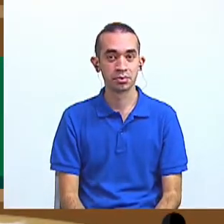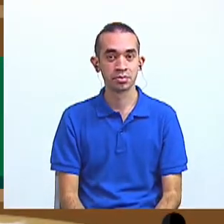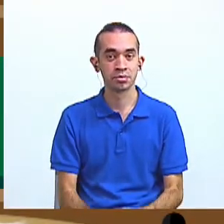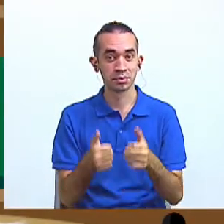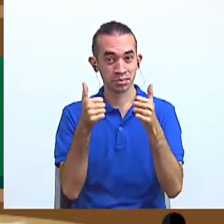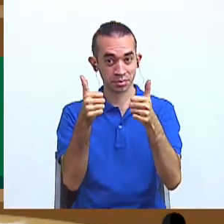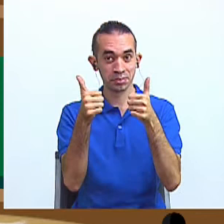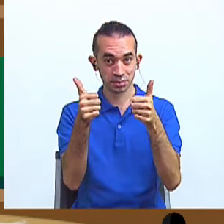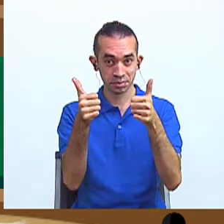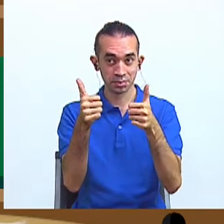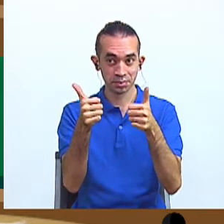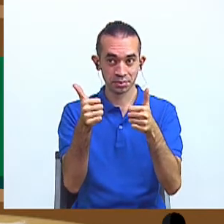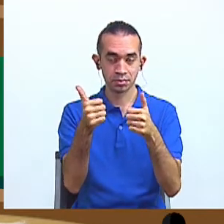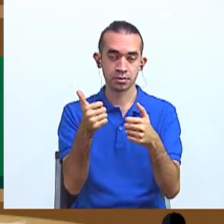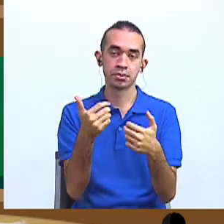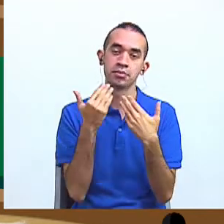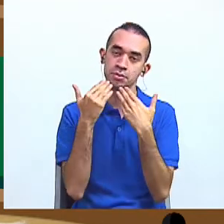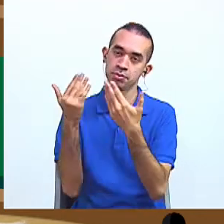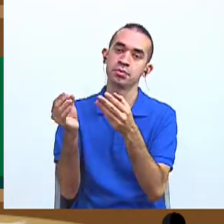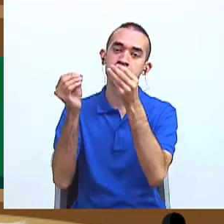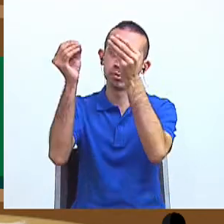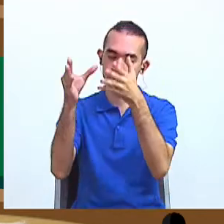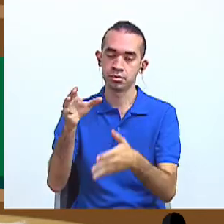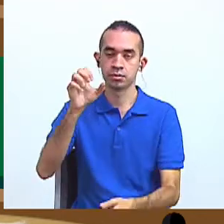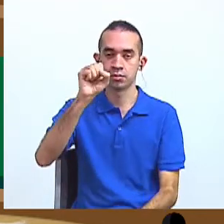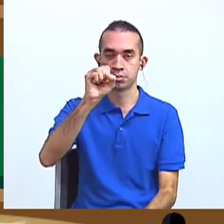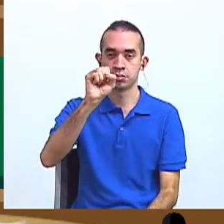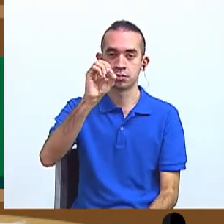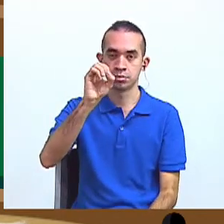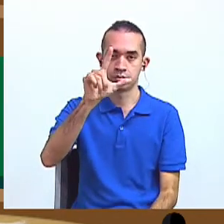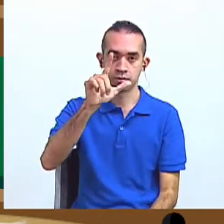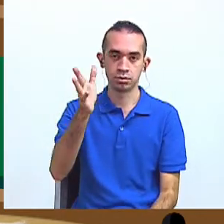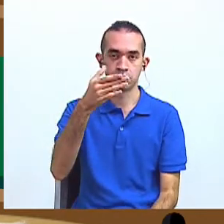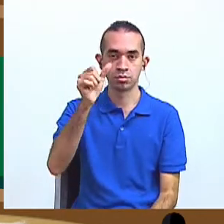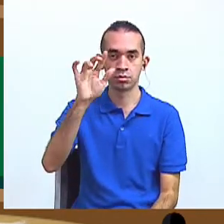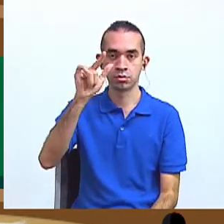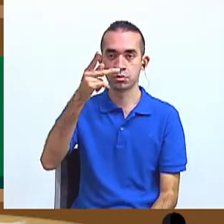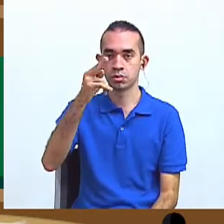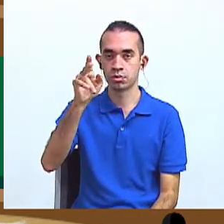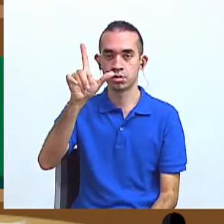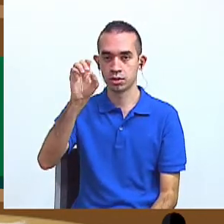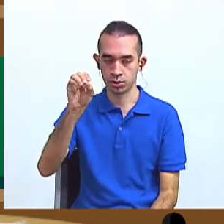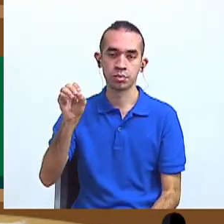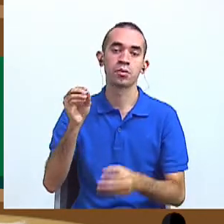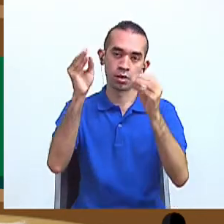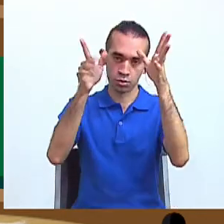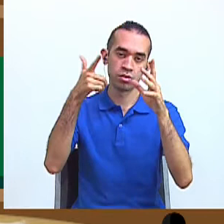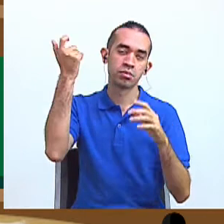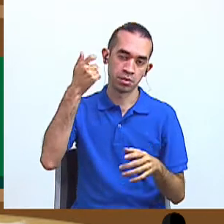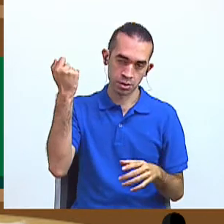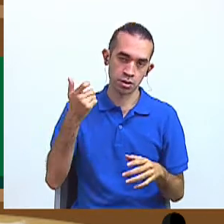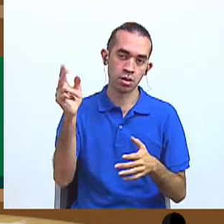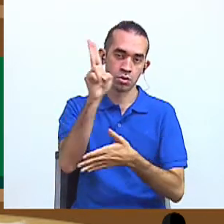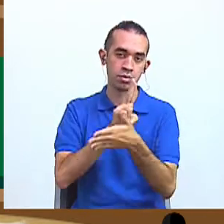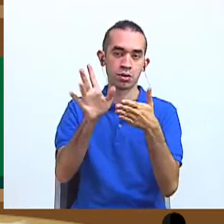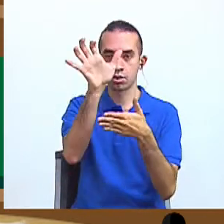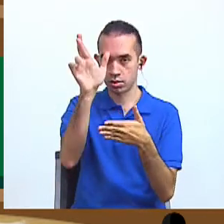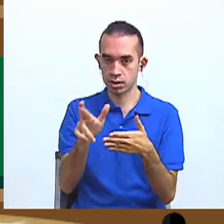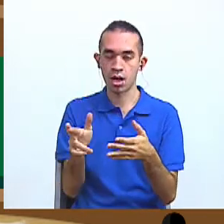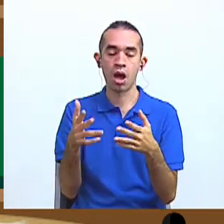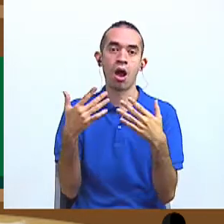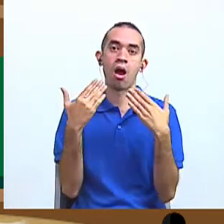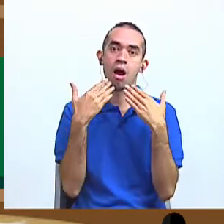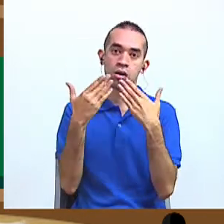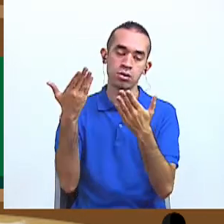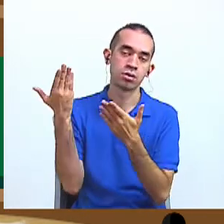Bien, jóvenes, agradecemos a la profesora Sol Argüello, docente jubilada de la Universidad de Costa Rica, por este maravilloso aporte,